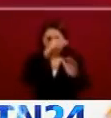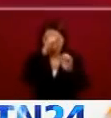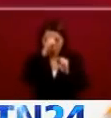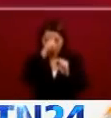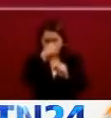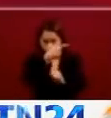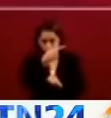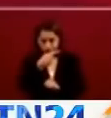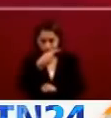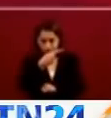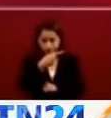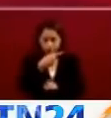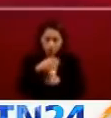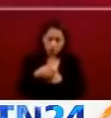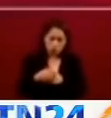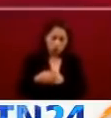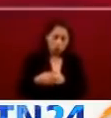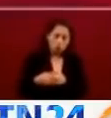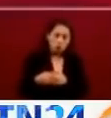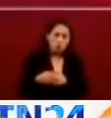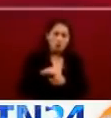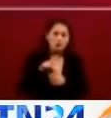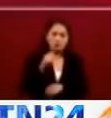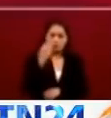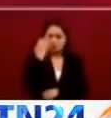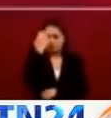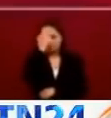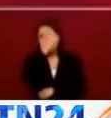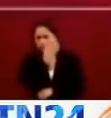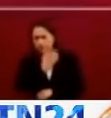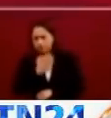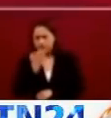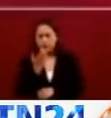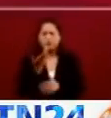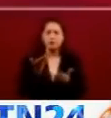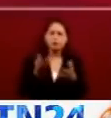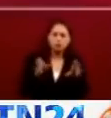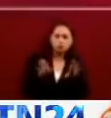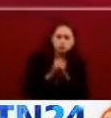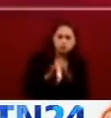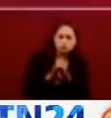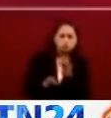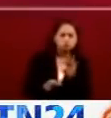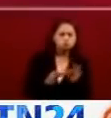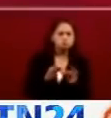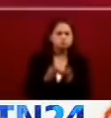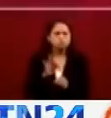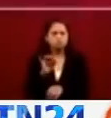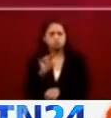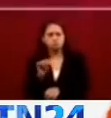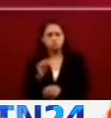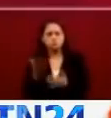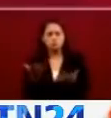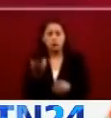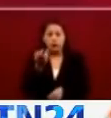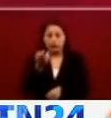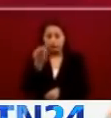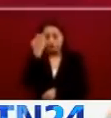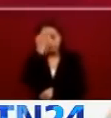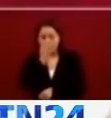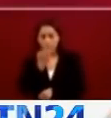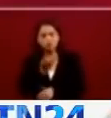eso podríamos hacerlo de manera conjunta. Hay un